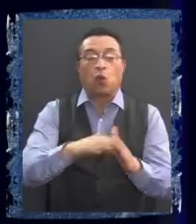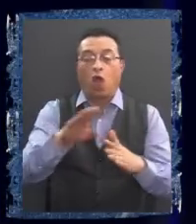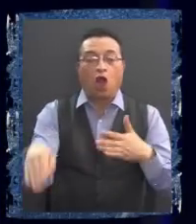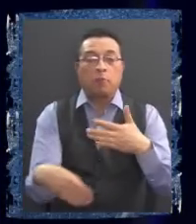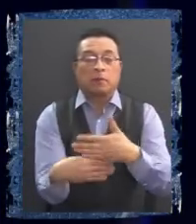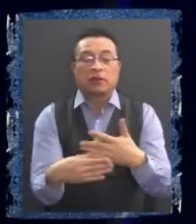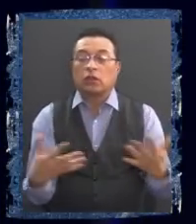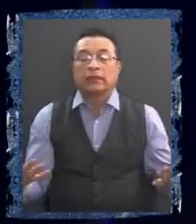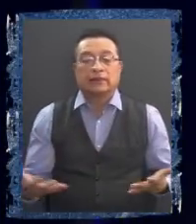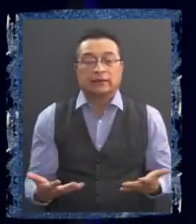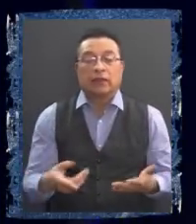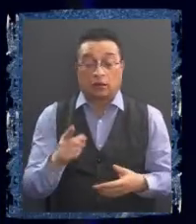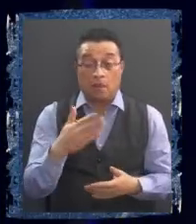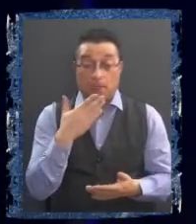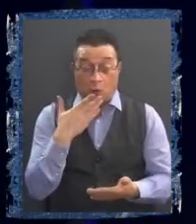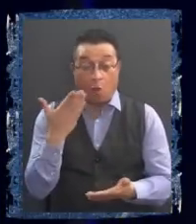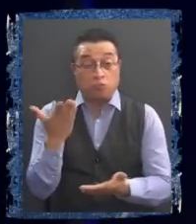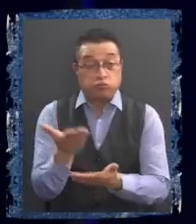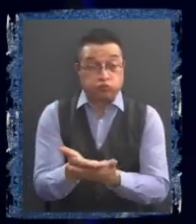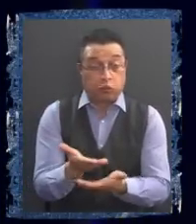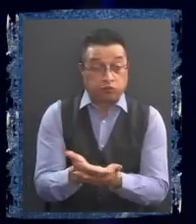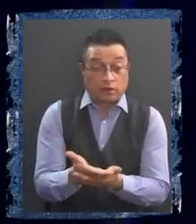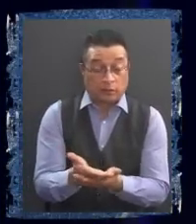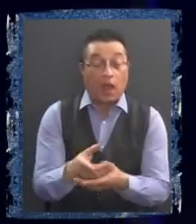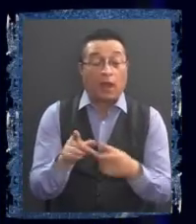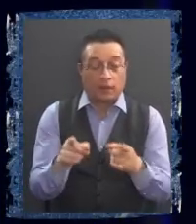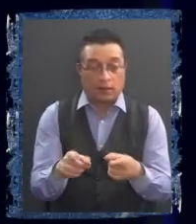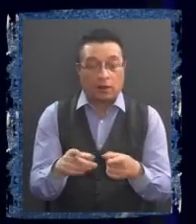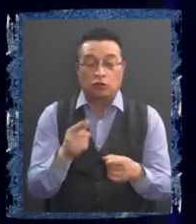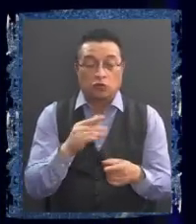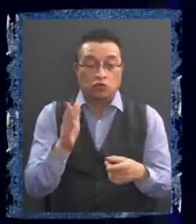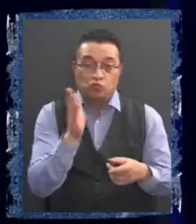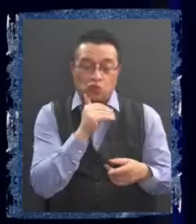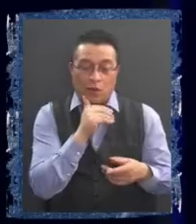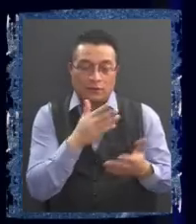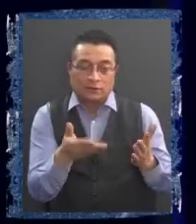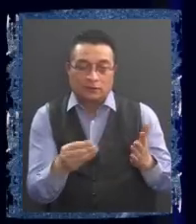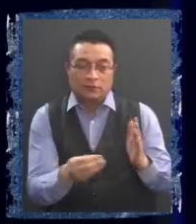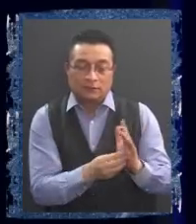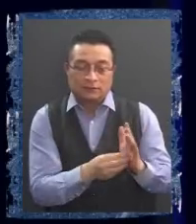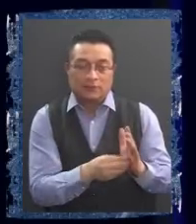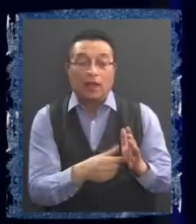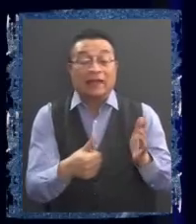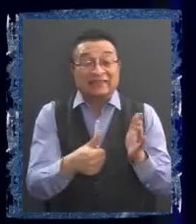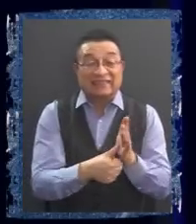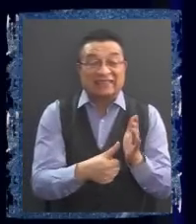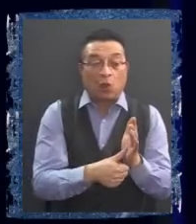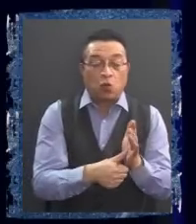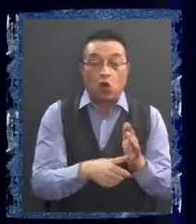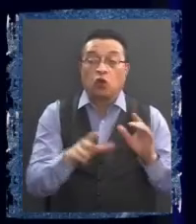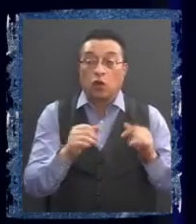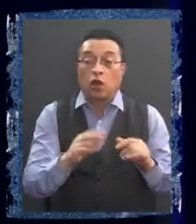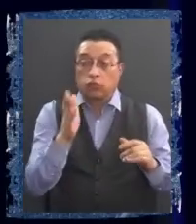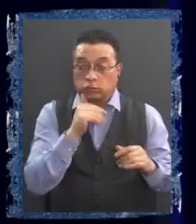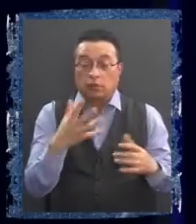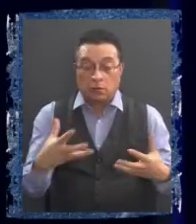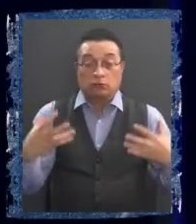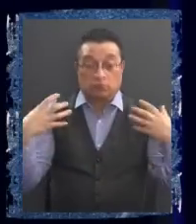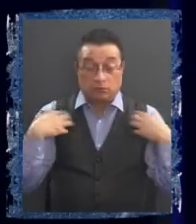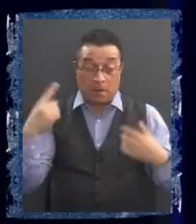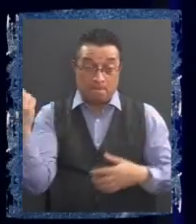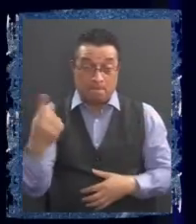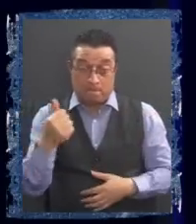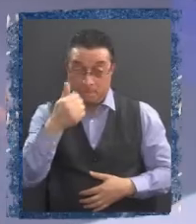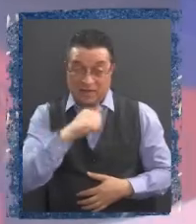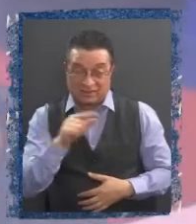una propuesta de que que no estuvieran. O sea, que estuvieran, pero no quedó. En manos de privado. Claro,